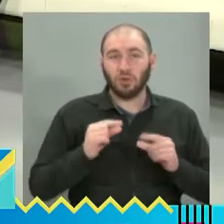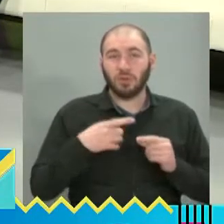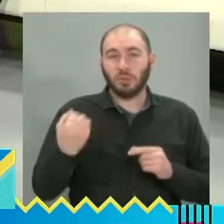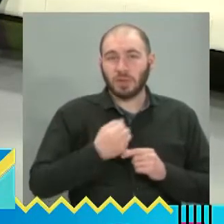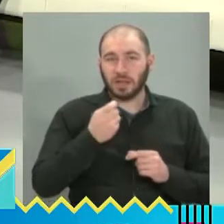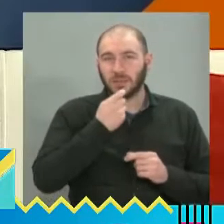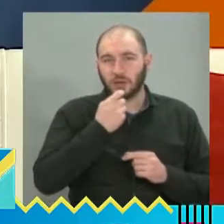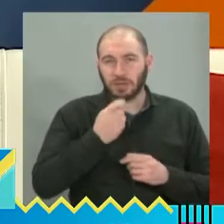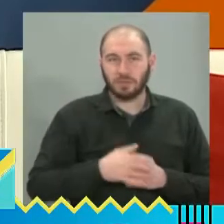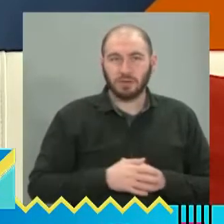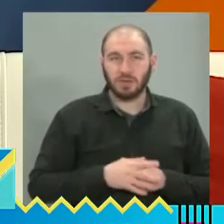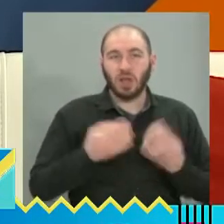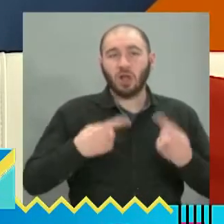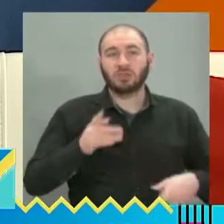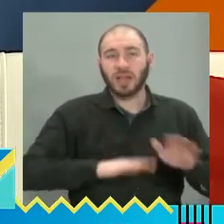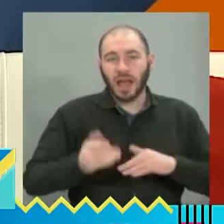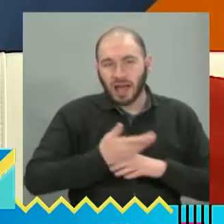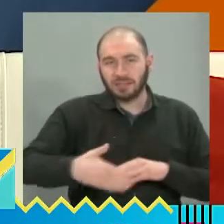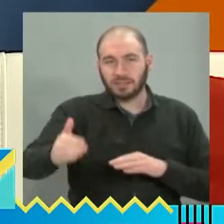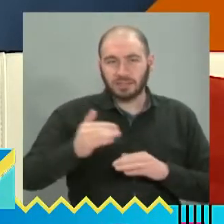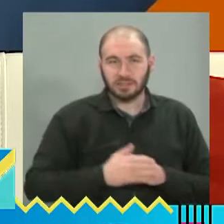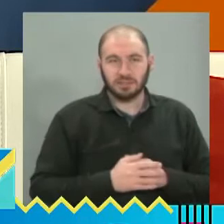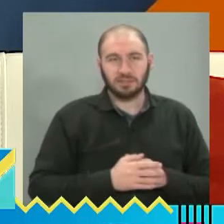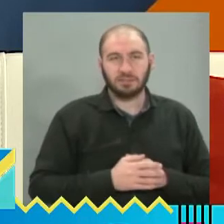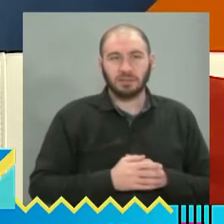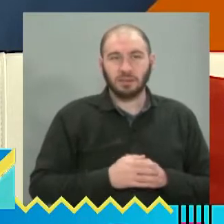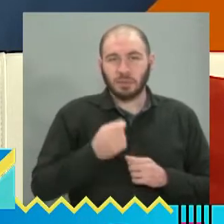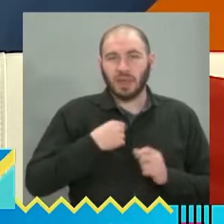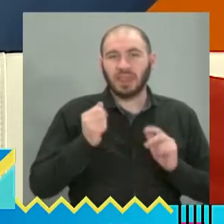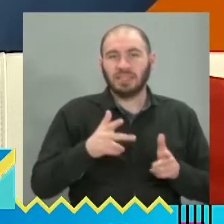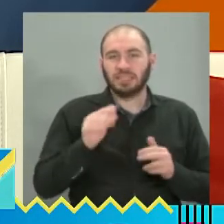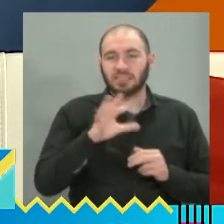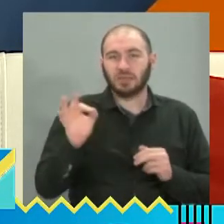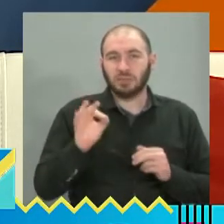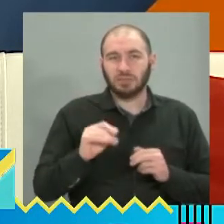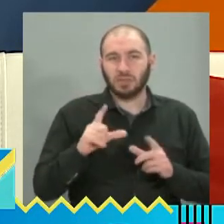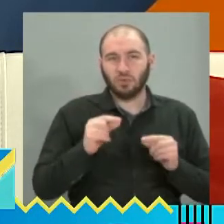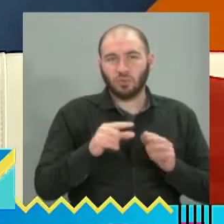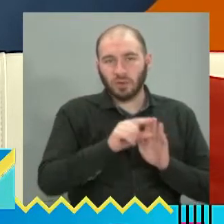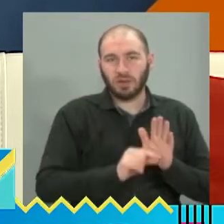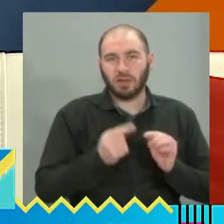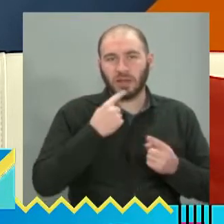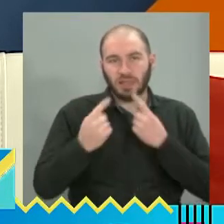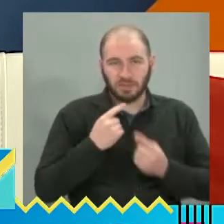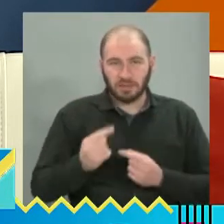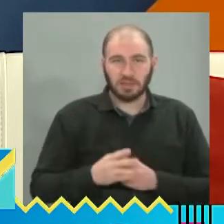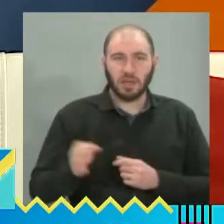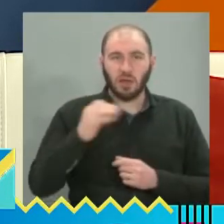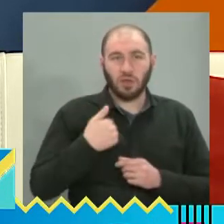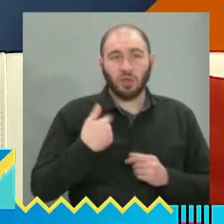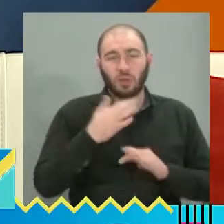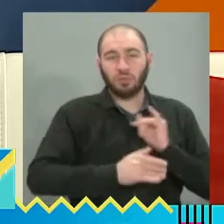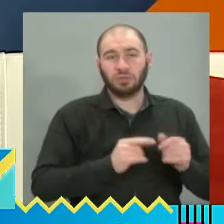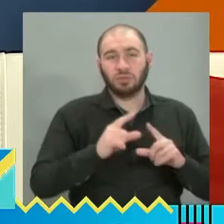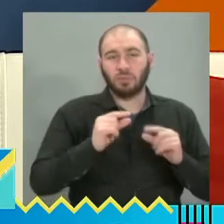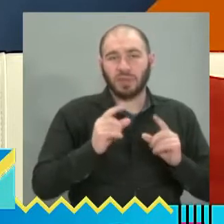si uno va a tener acción sobre eso. A tomar conducta. Decir 50 números en una entrevista o yo venir a hablar de